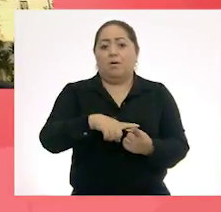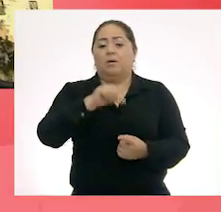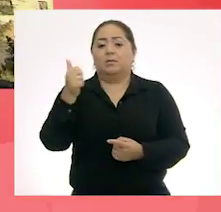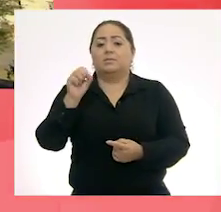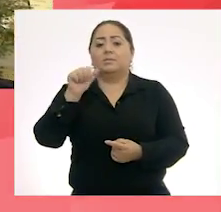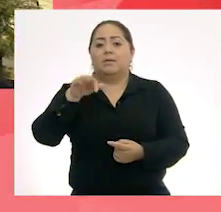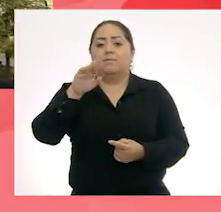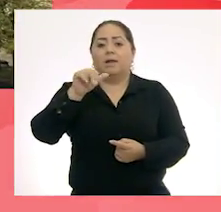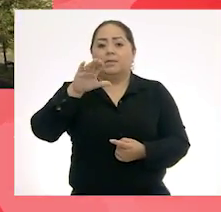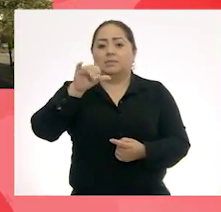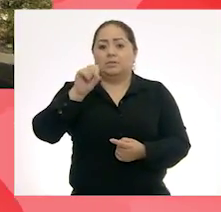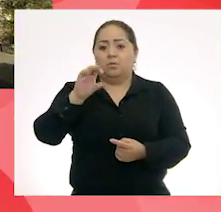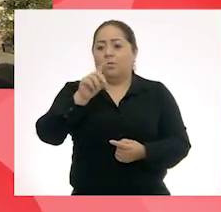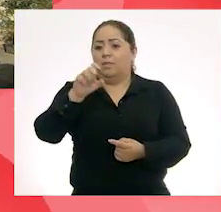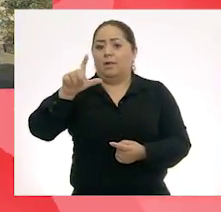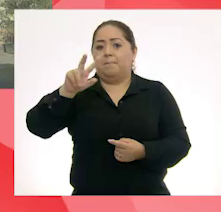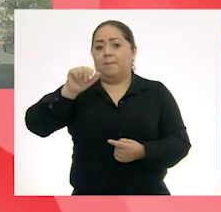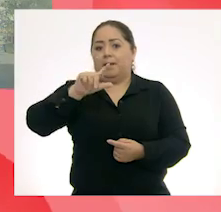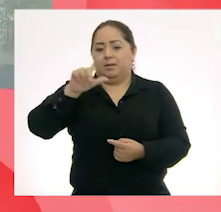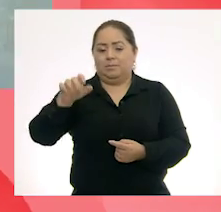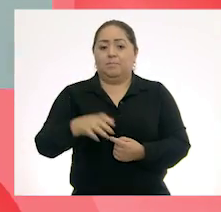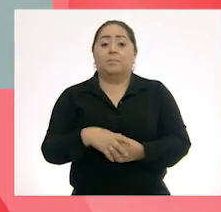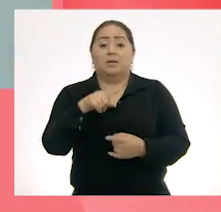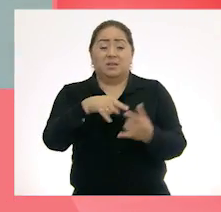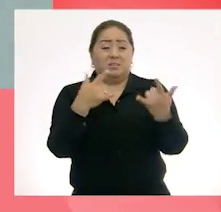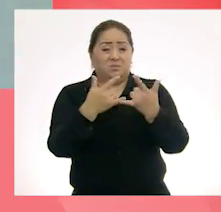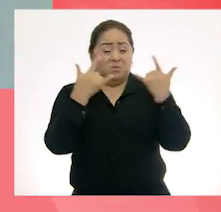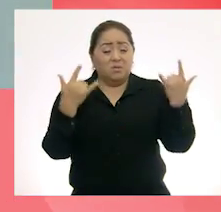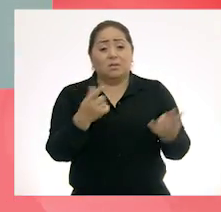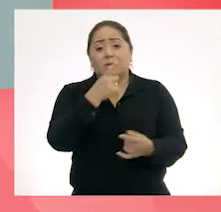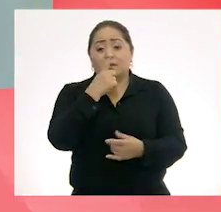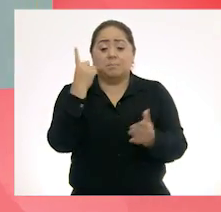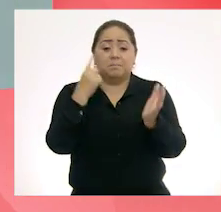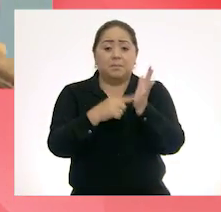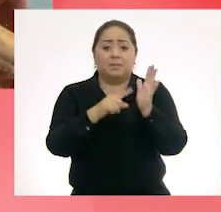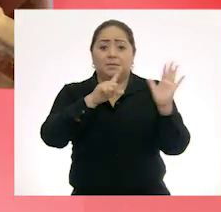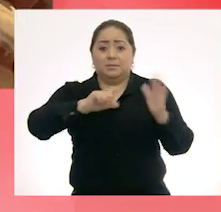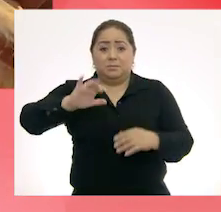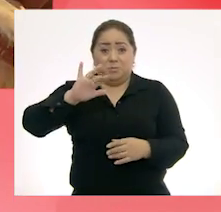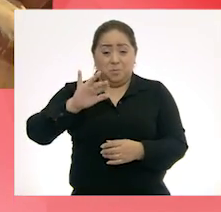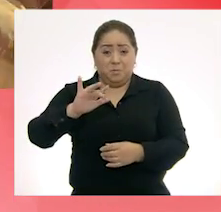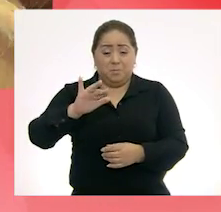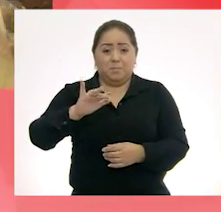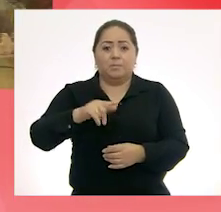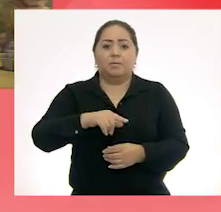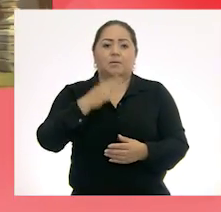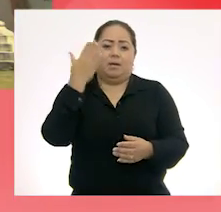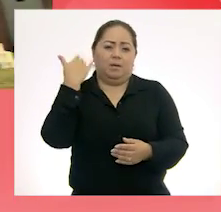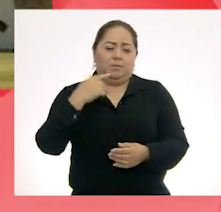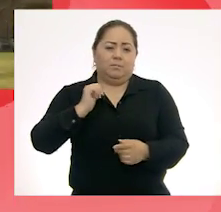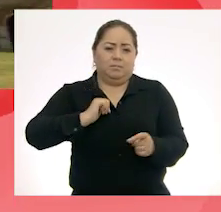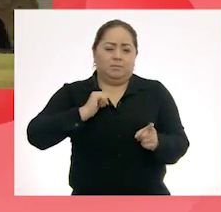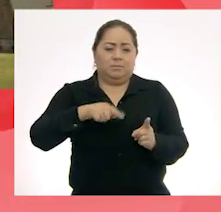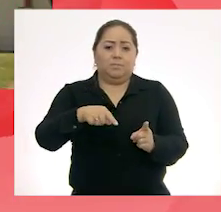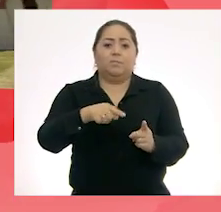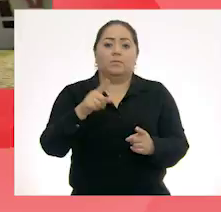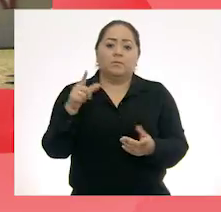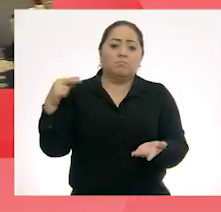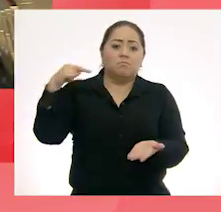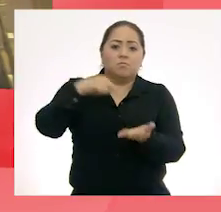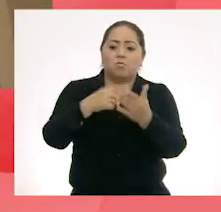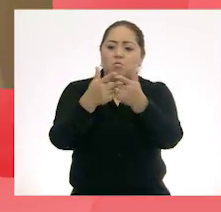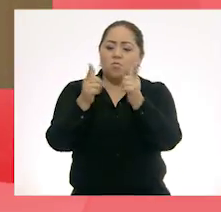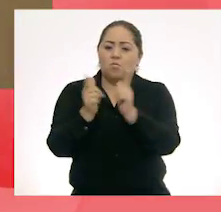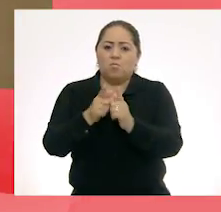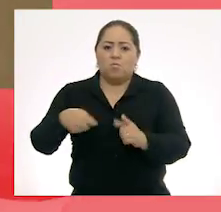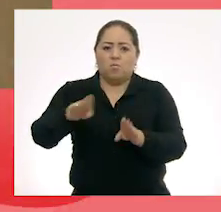San Francisco del Valle de Tilaco. La historia cuenta que en 1750, Fray Junípero Serra llegó con un grupo